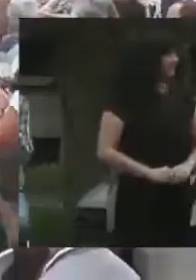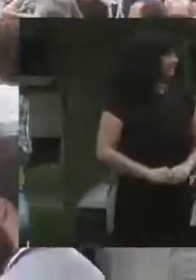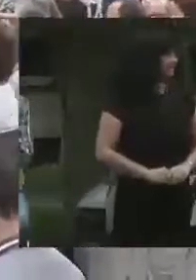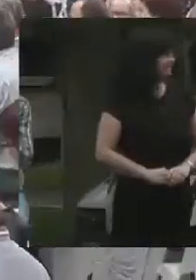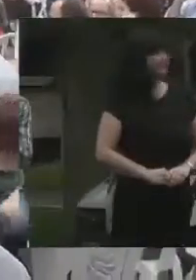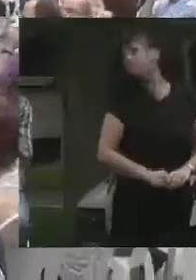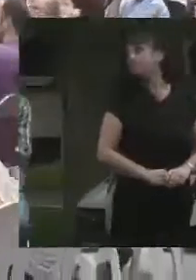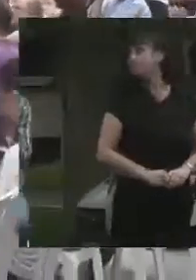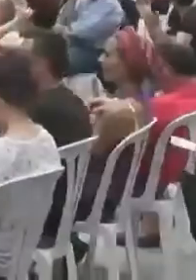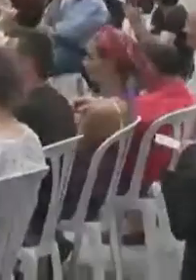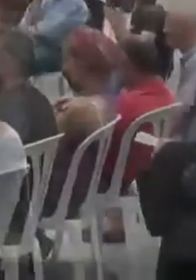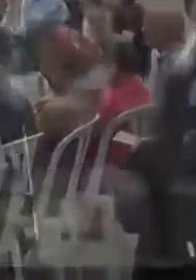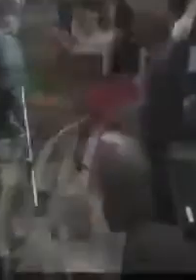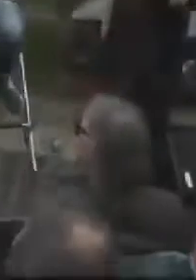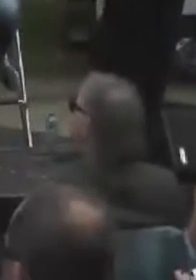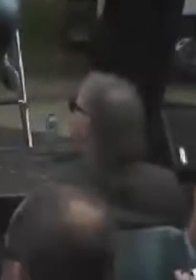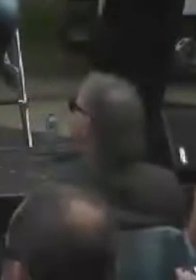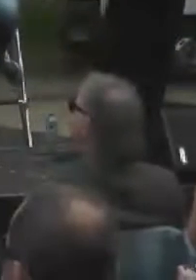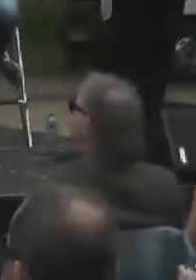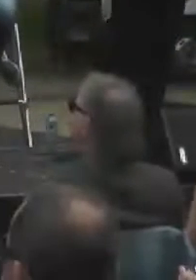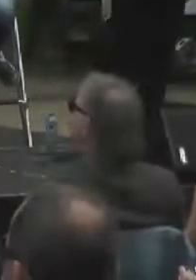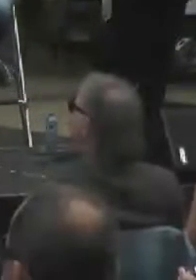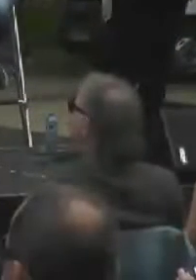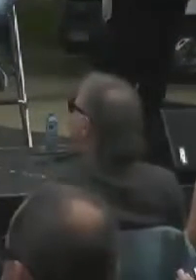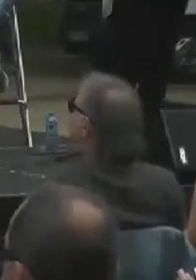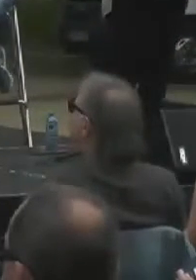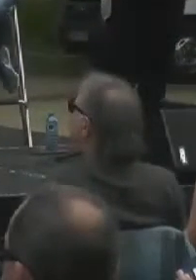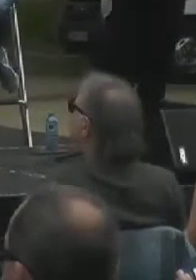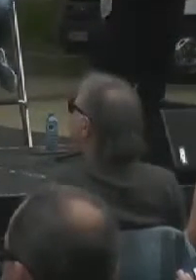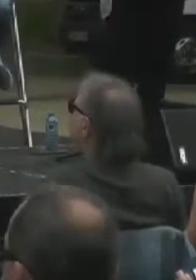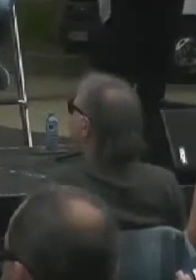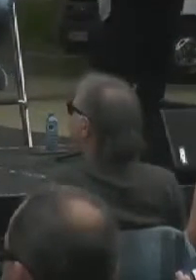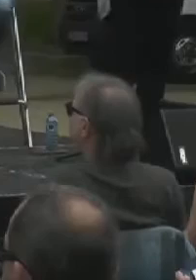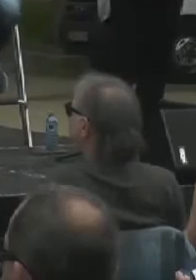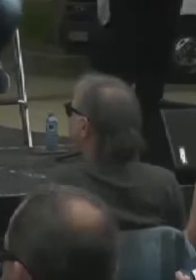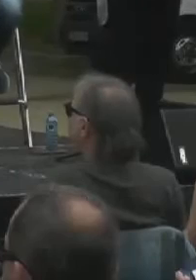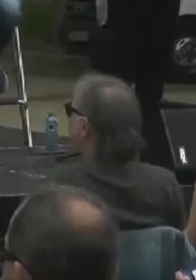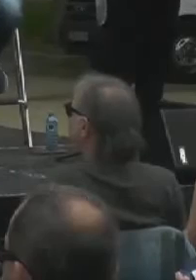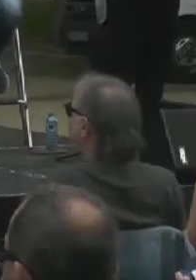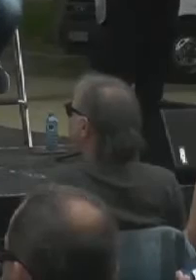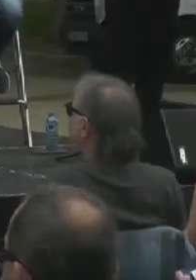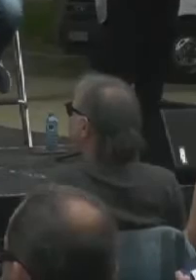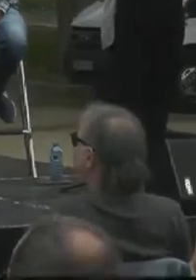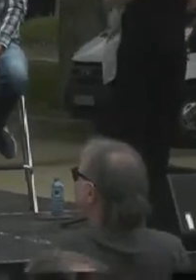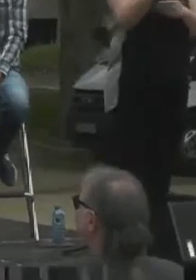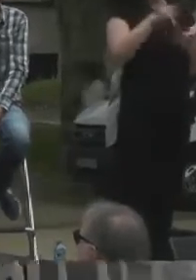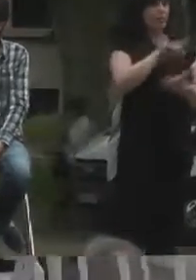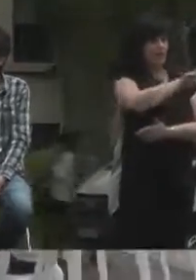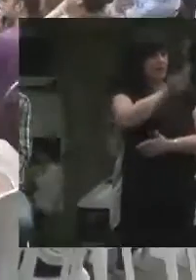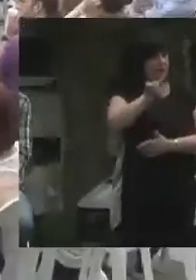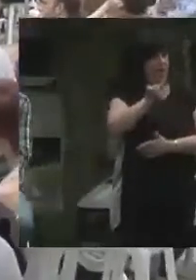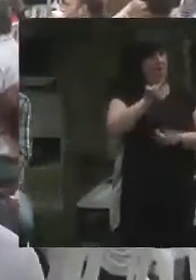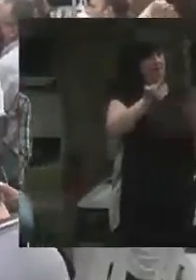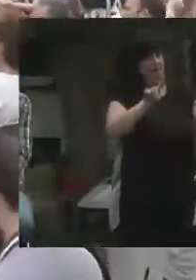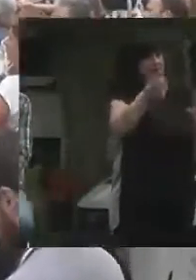En Ourense, e remato, en Ourense xogámonos moito o 26 de xuño. Xogámonos